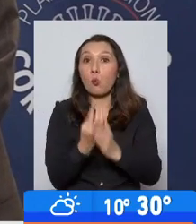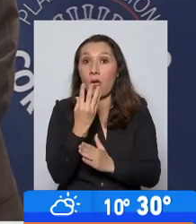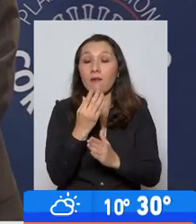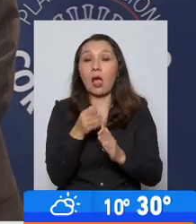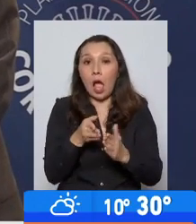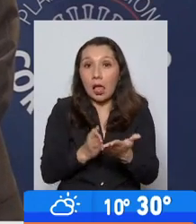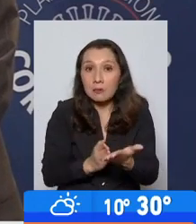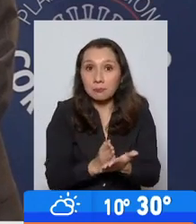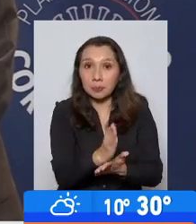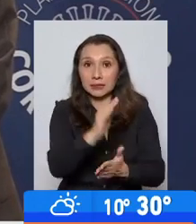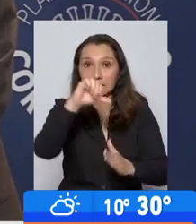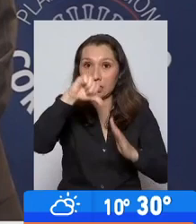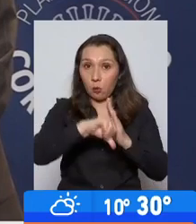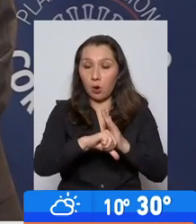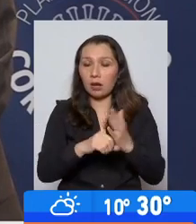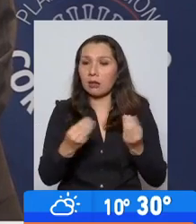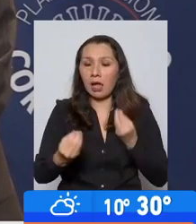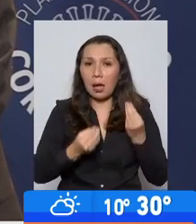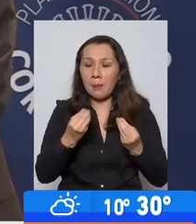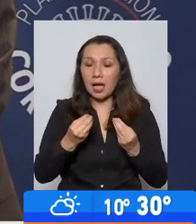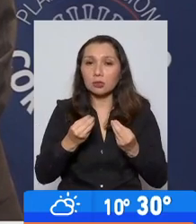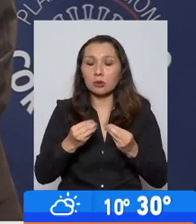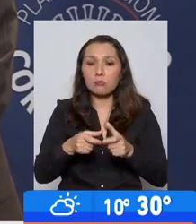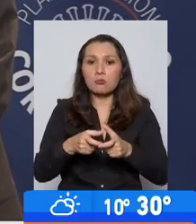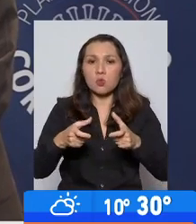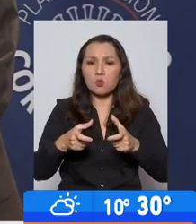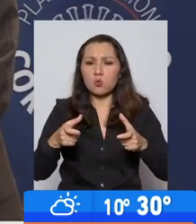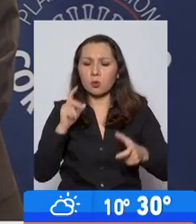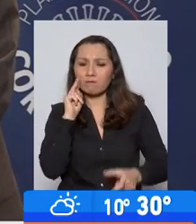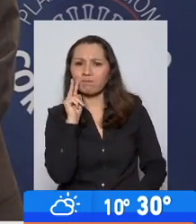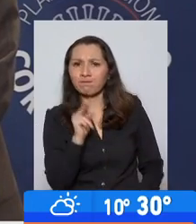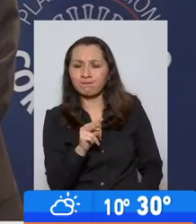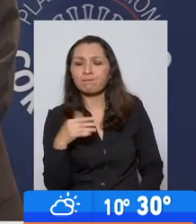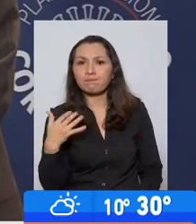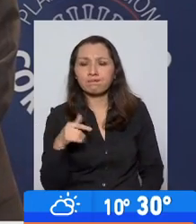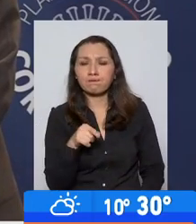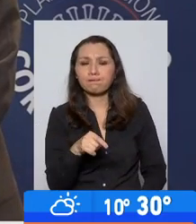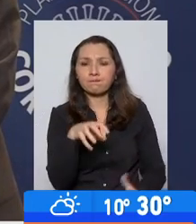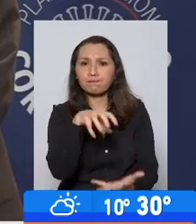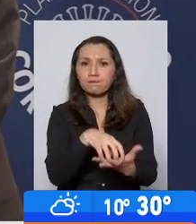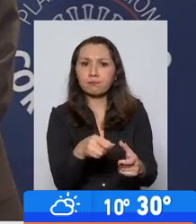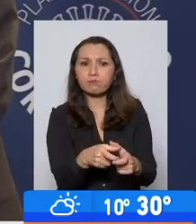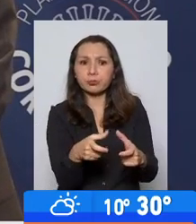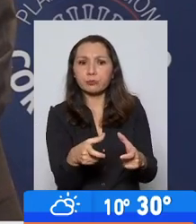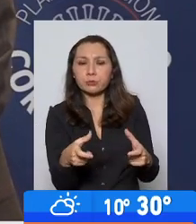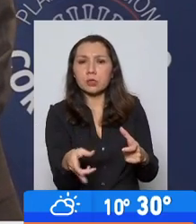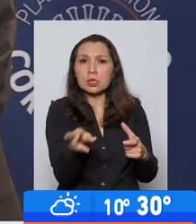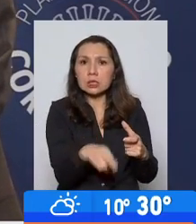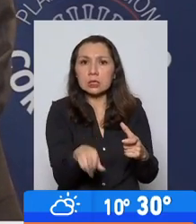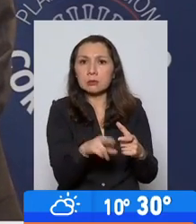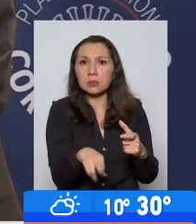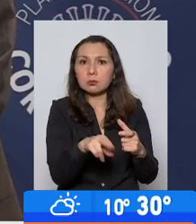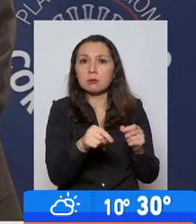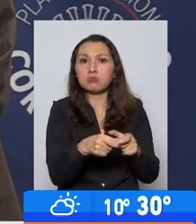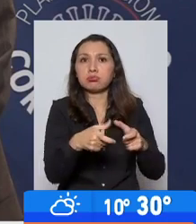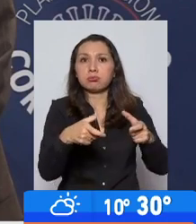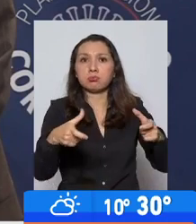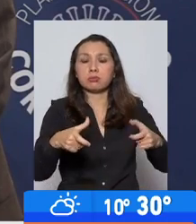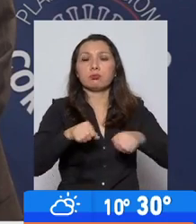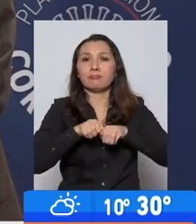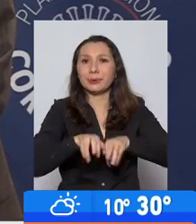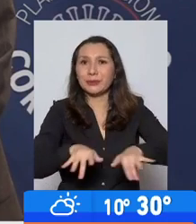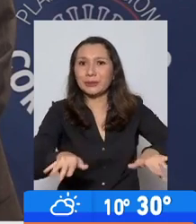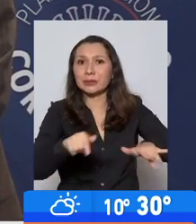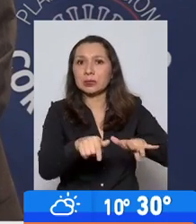a cuarentena debido a un aumento importante de la incidencia actual, la incidencia